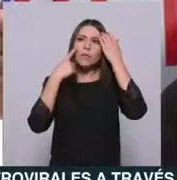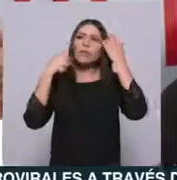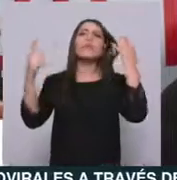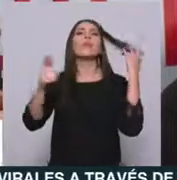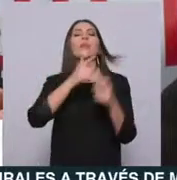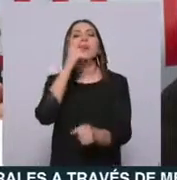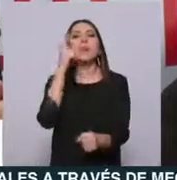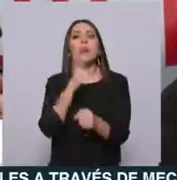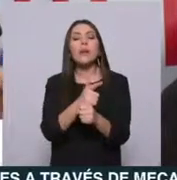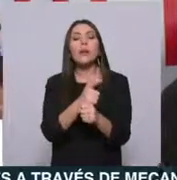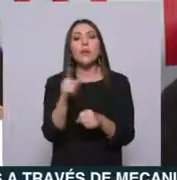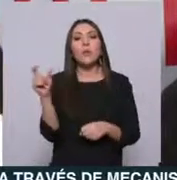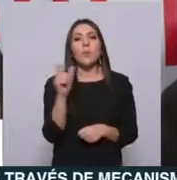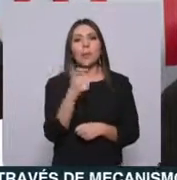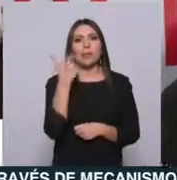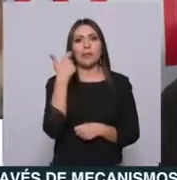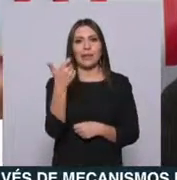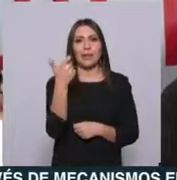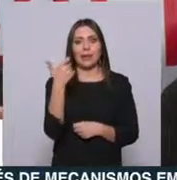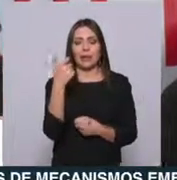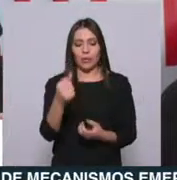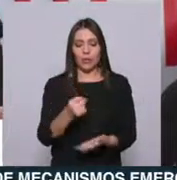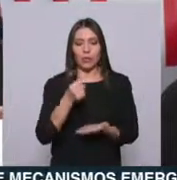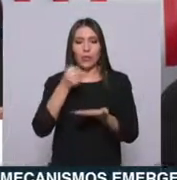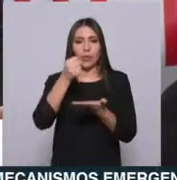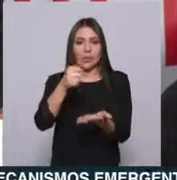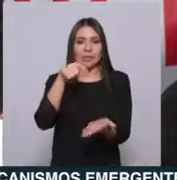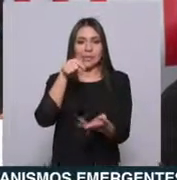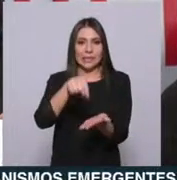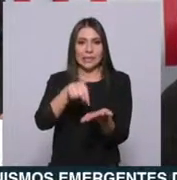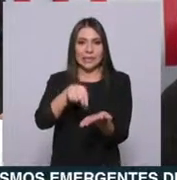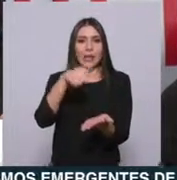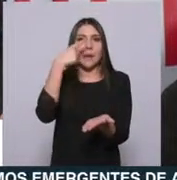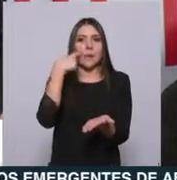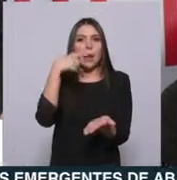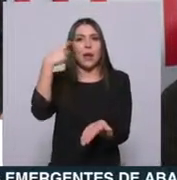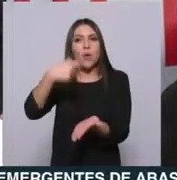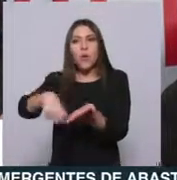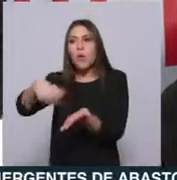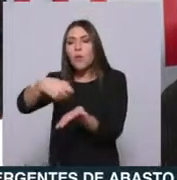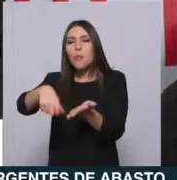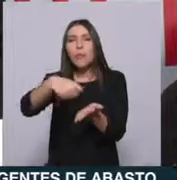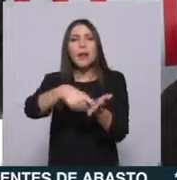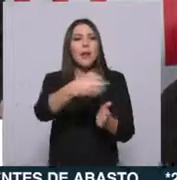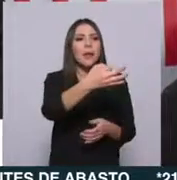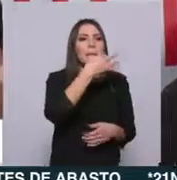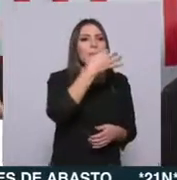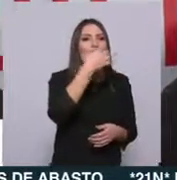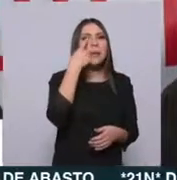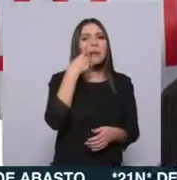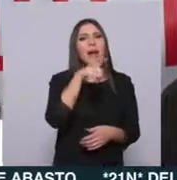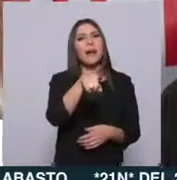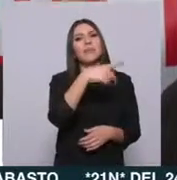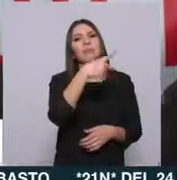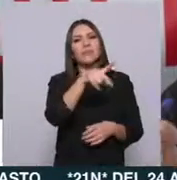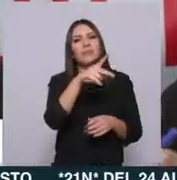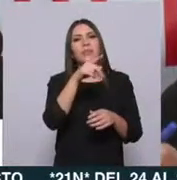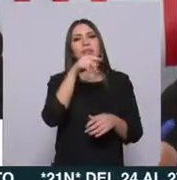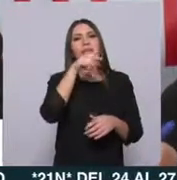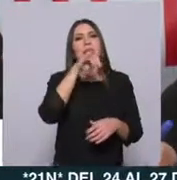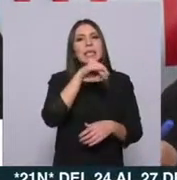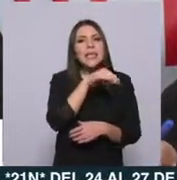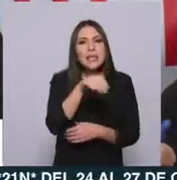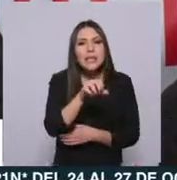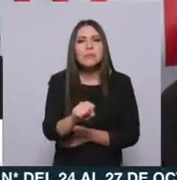para la compra de medicamentos y aún la compra de medicamentos anunciada por las instituciones públicas de salud no correspondía,